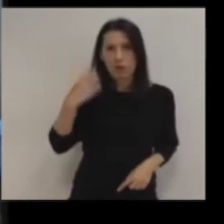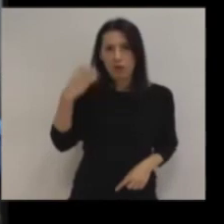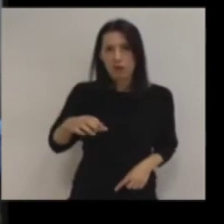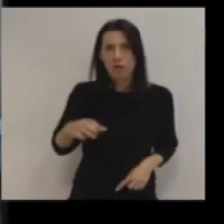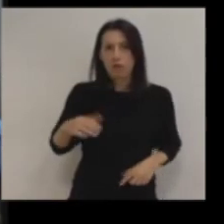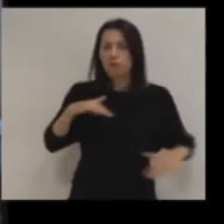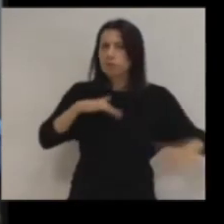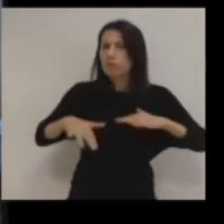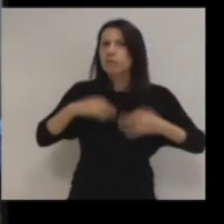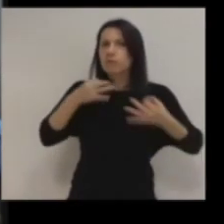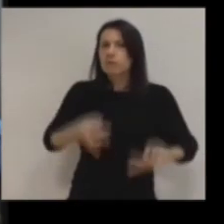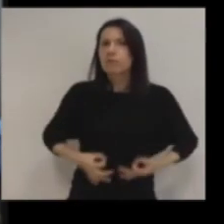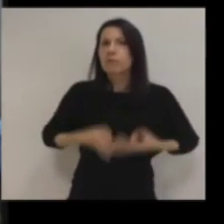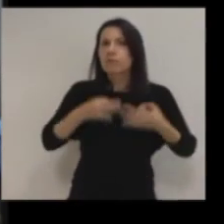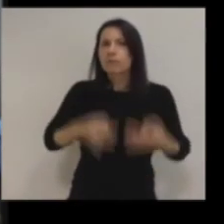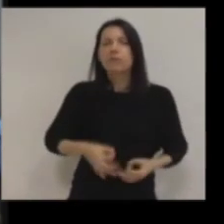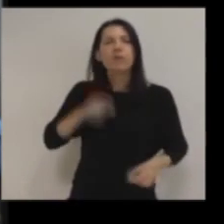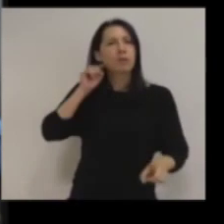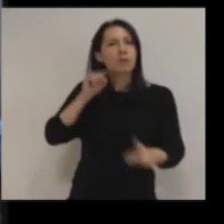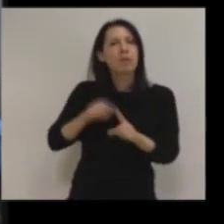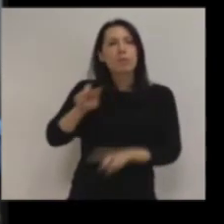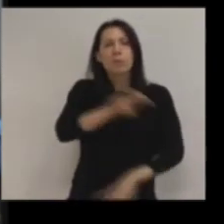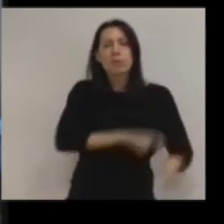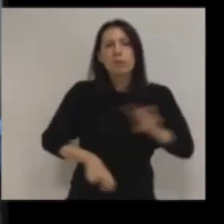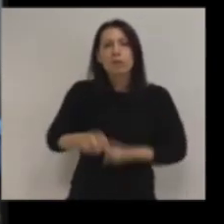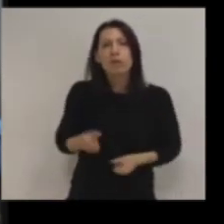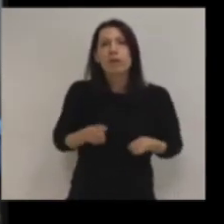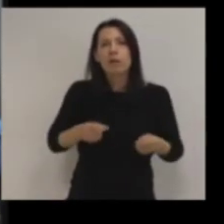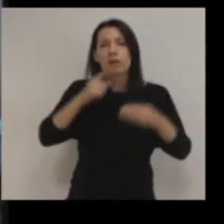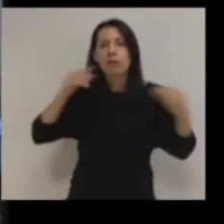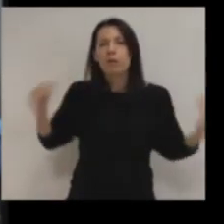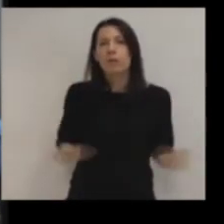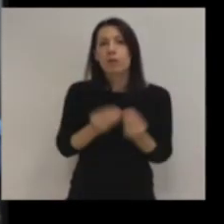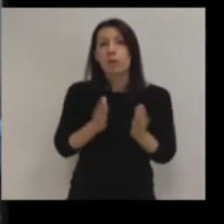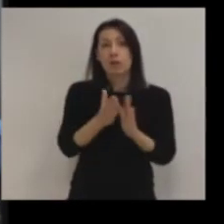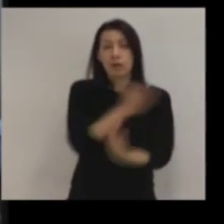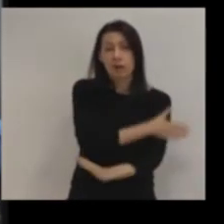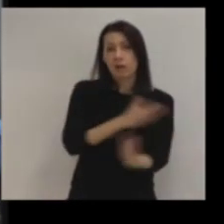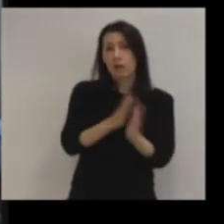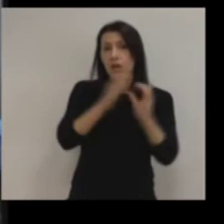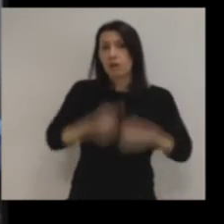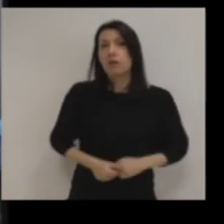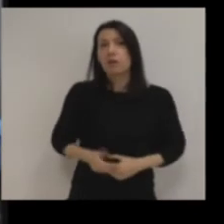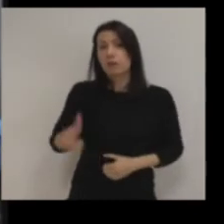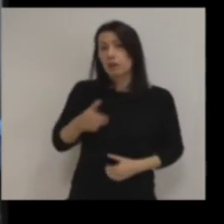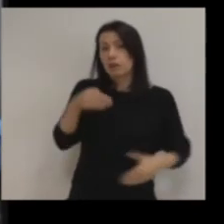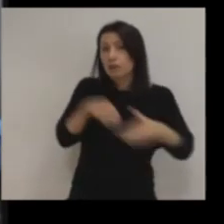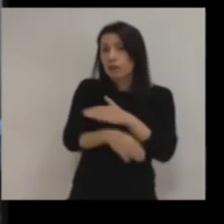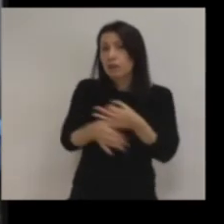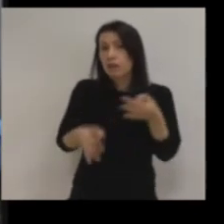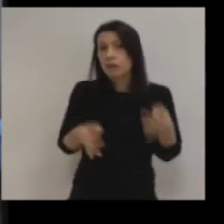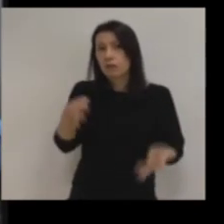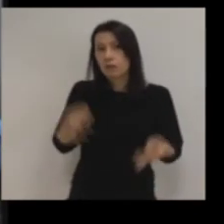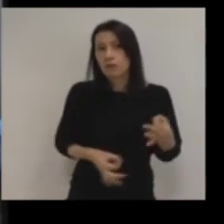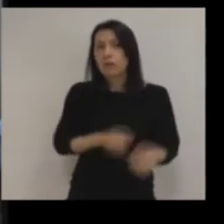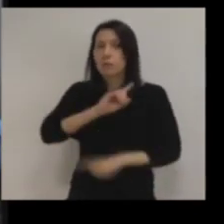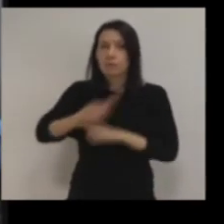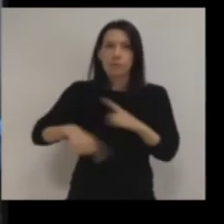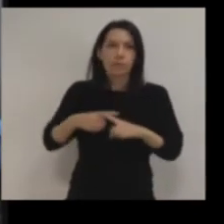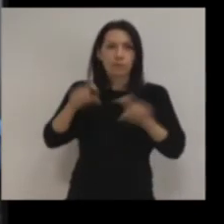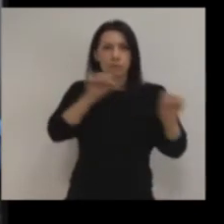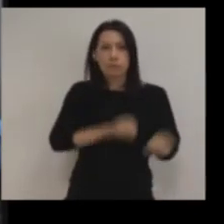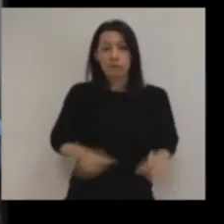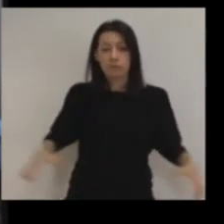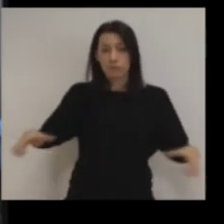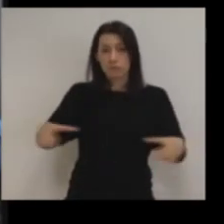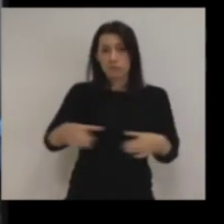mueven permanentemente en la búsqueda de mejorar y concretar este derecho de acceso a la justicia y este derecho de defenderlos a los